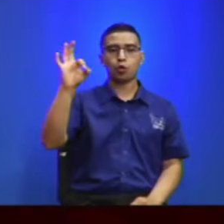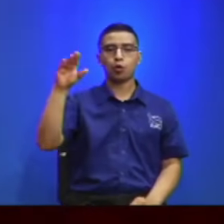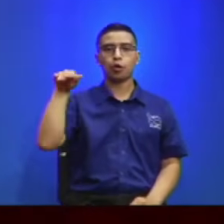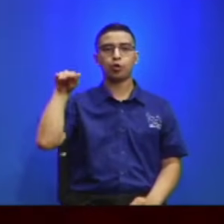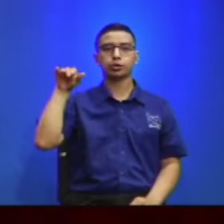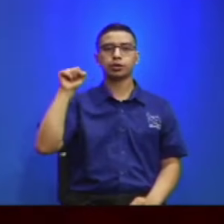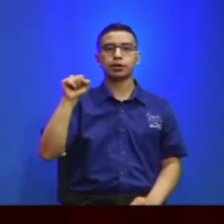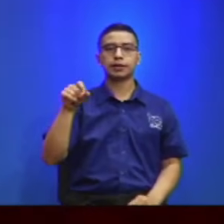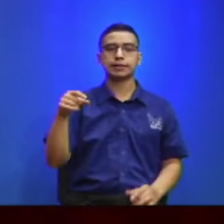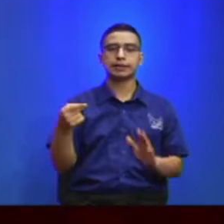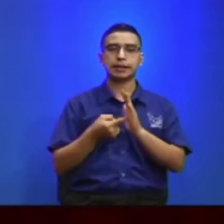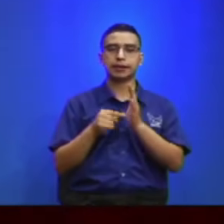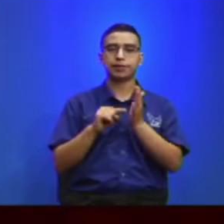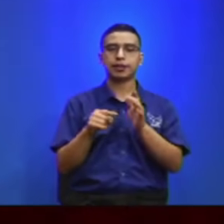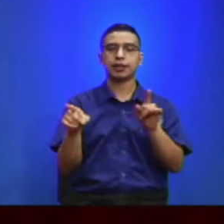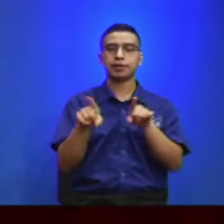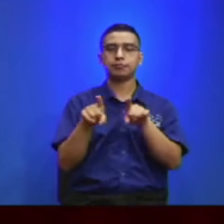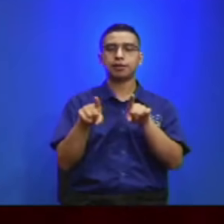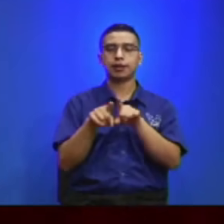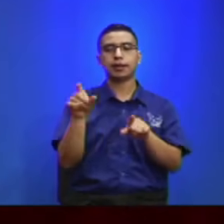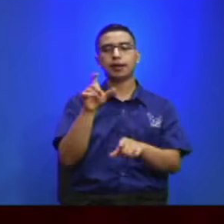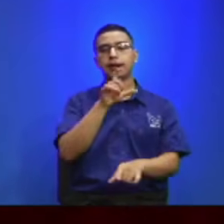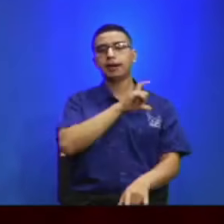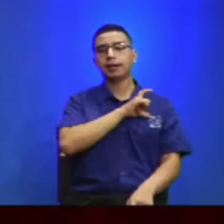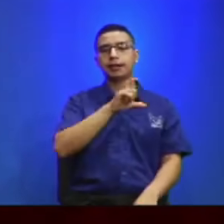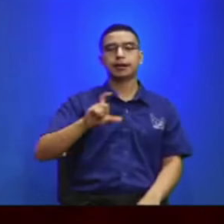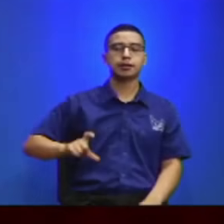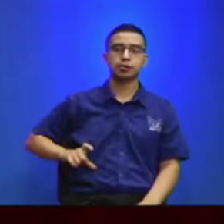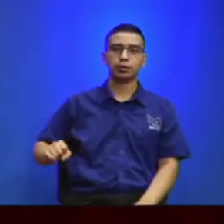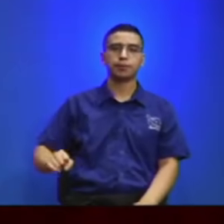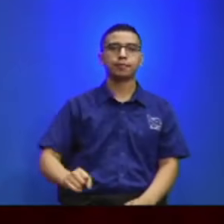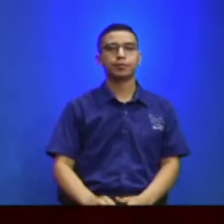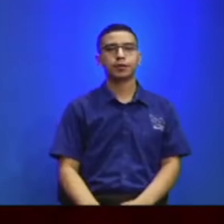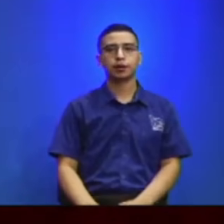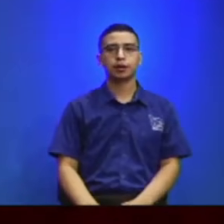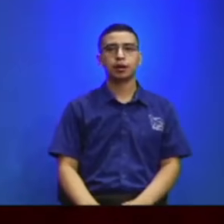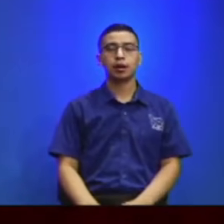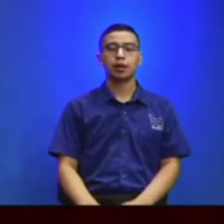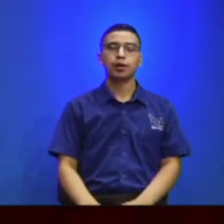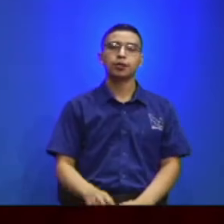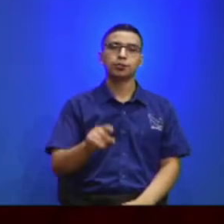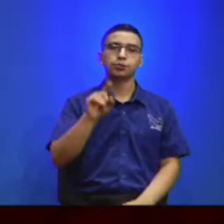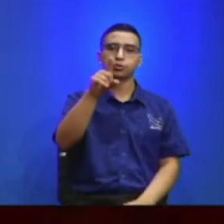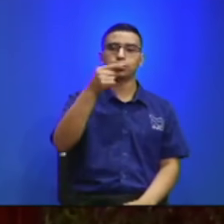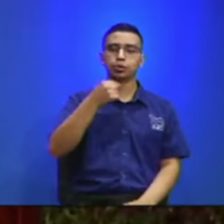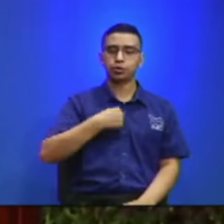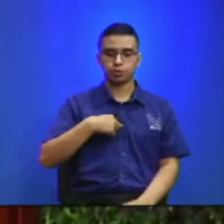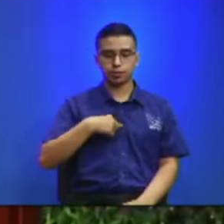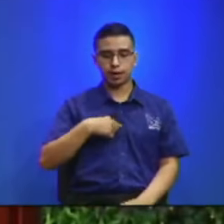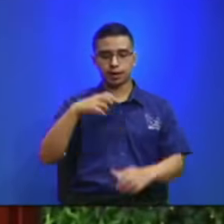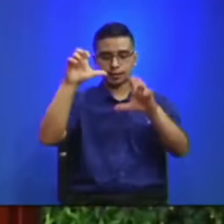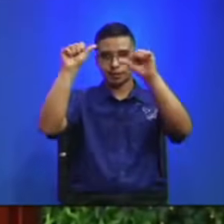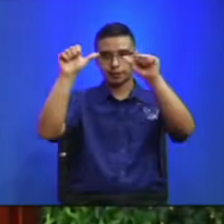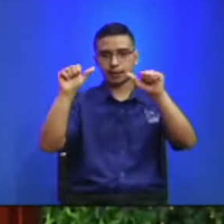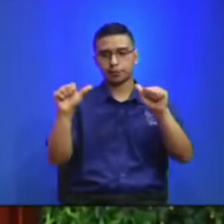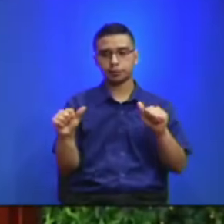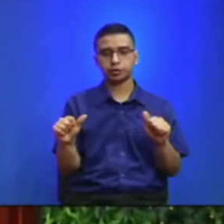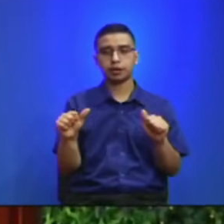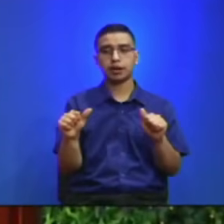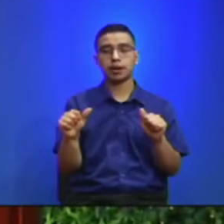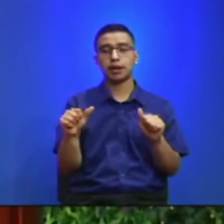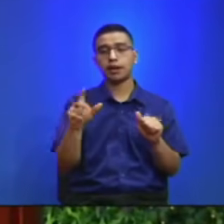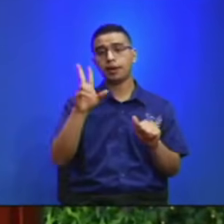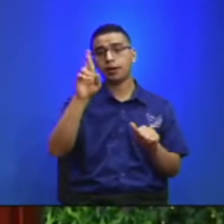bueno tal vez no siempre pero muy escasas oportunidades nos enfocamos en ruth noemí